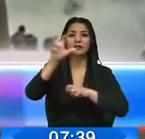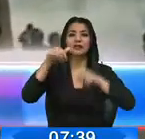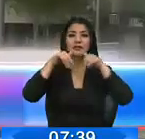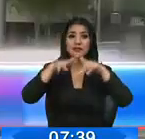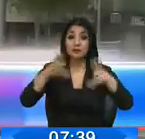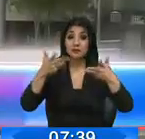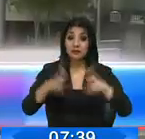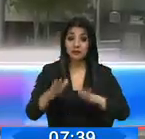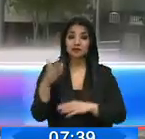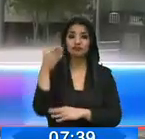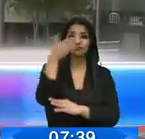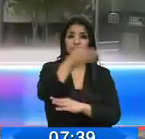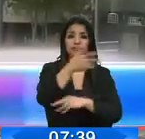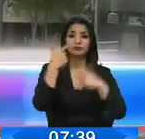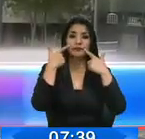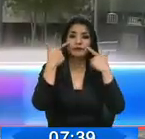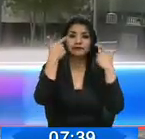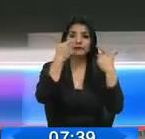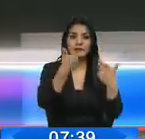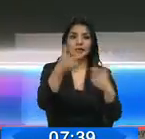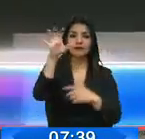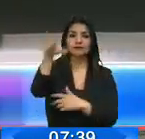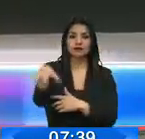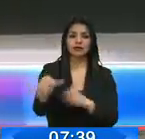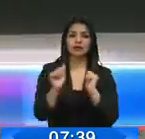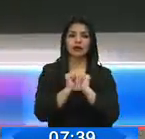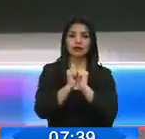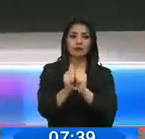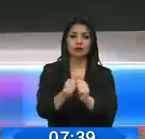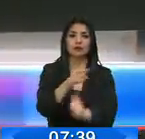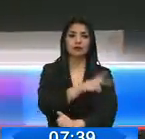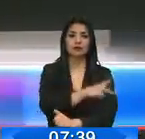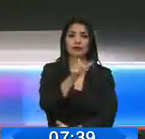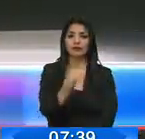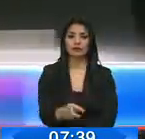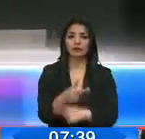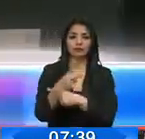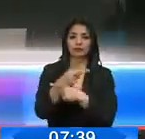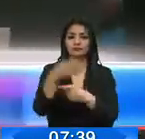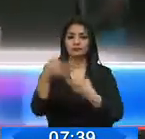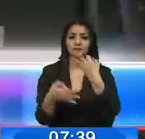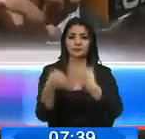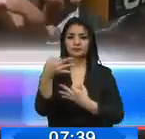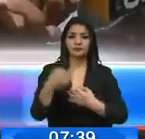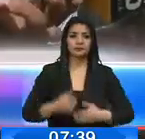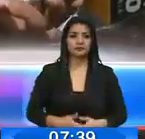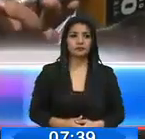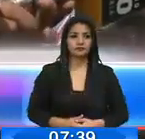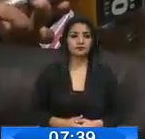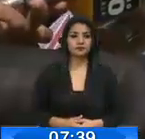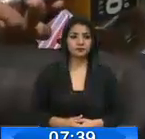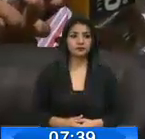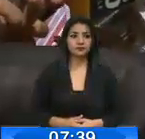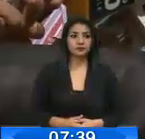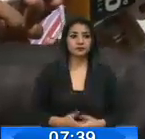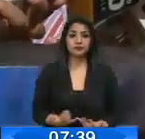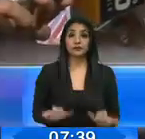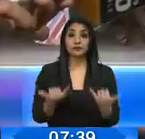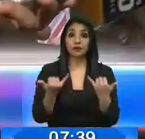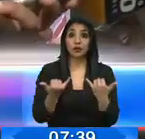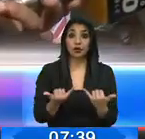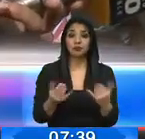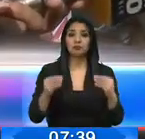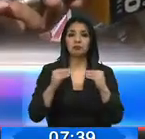30S acudieron ante la Fiscalía General del Estado acompañados de la vocal del Consejo de la Judicatura, Sobeida Aragundi. Hoy traemos